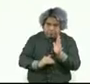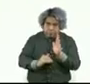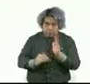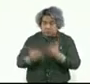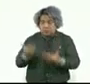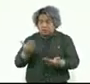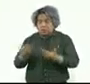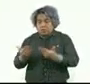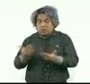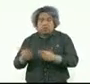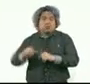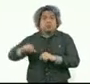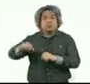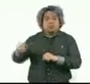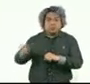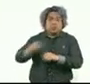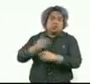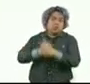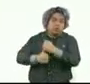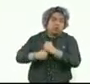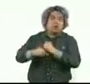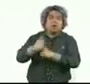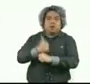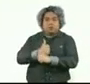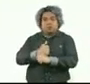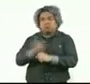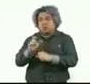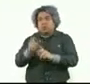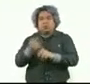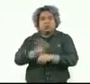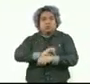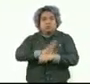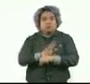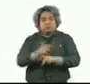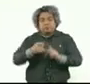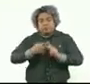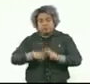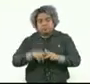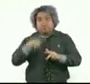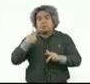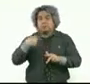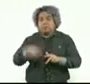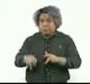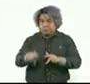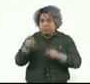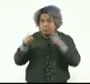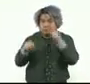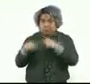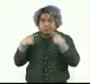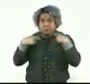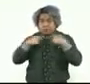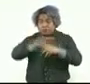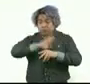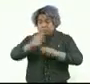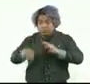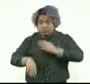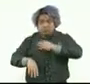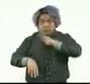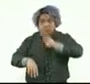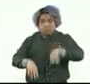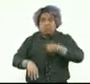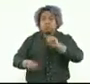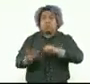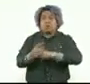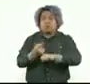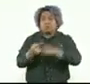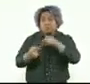periodos de picos de pandemia, y está asociado en mucho a personas que no se vacunaron. Entonces, pero Eduardo,